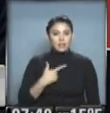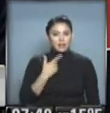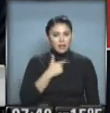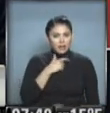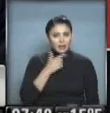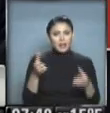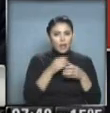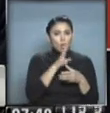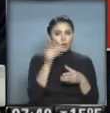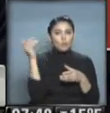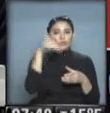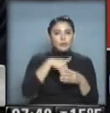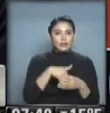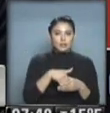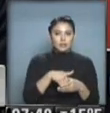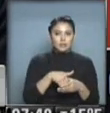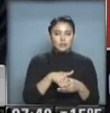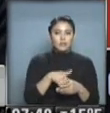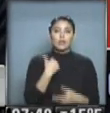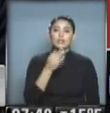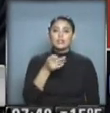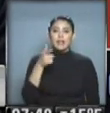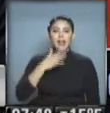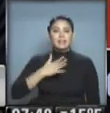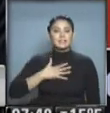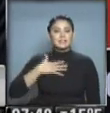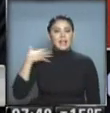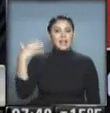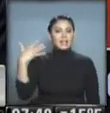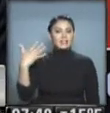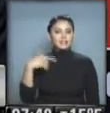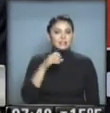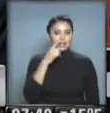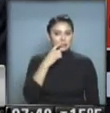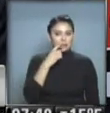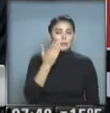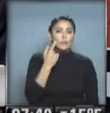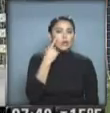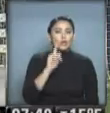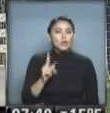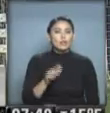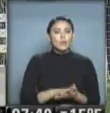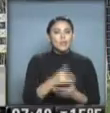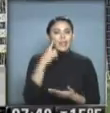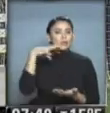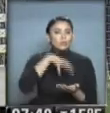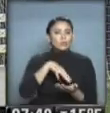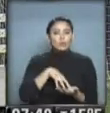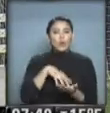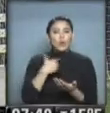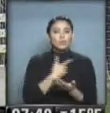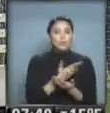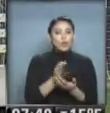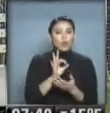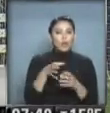de venir al club. Sabemos que es hincha de este club, por ahí no lo conoce lo que es a nivel institucional, a nivel público